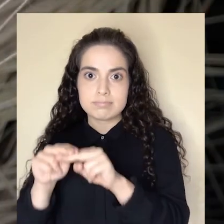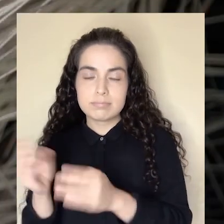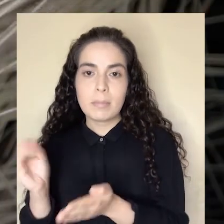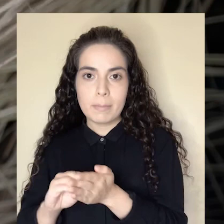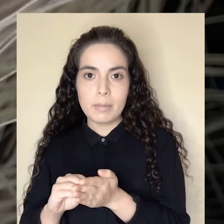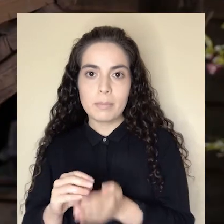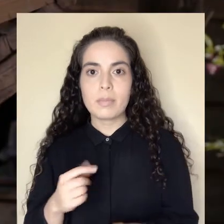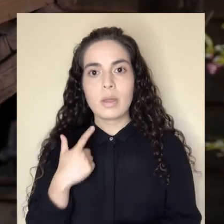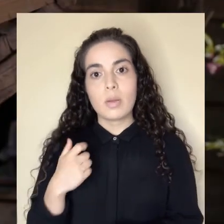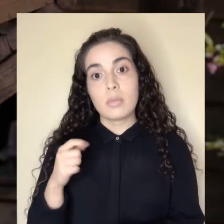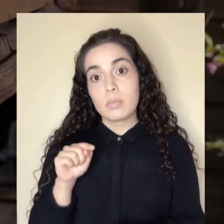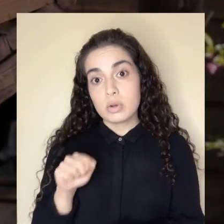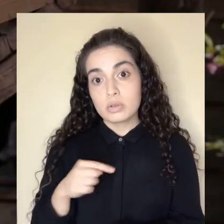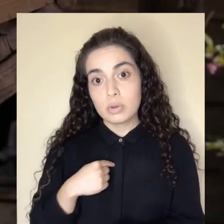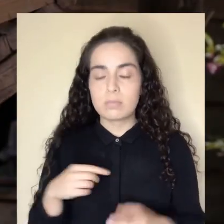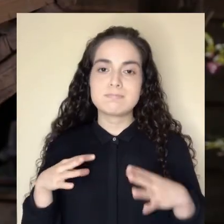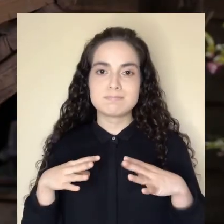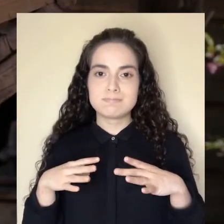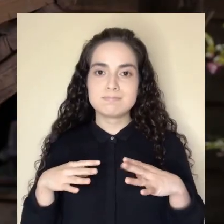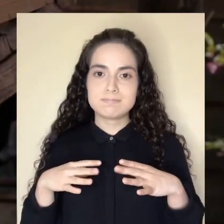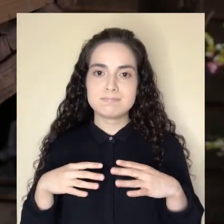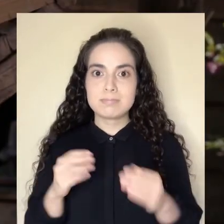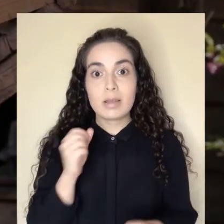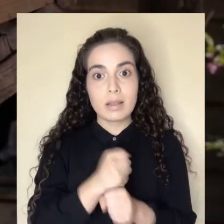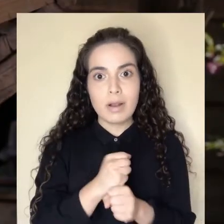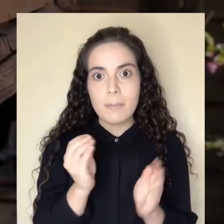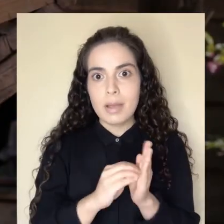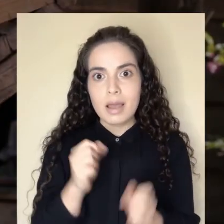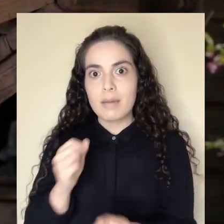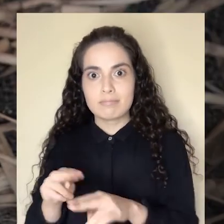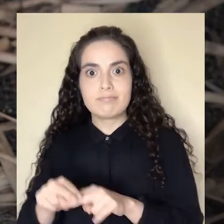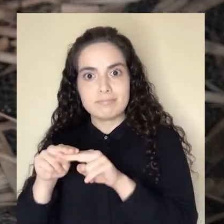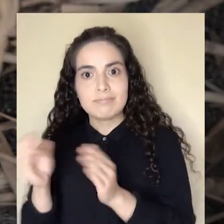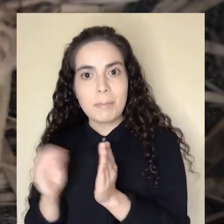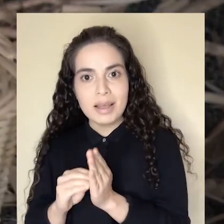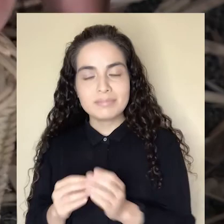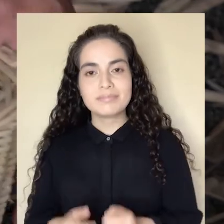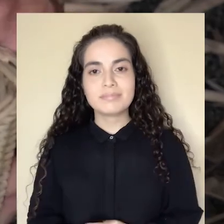yo, y en eso estoy contento. Entre más trabajo, más gano.